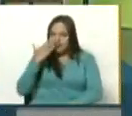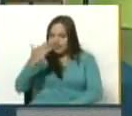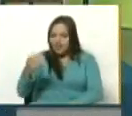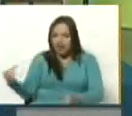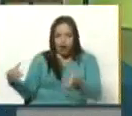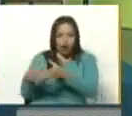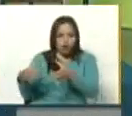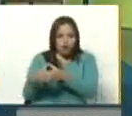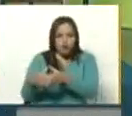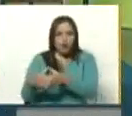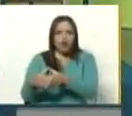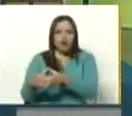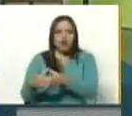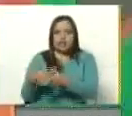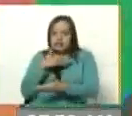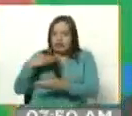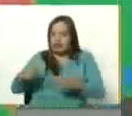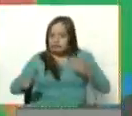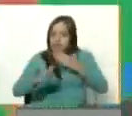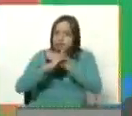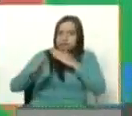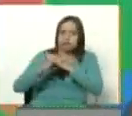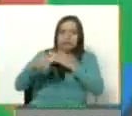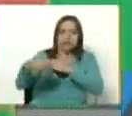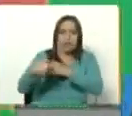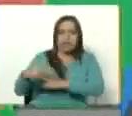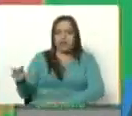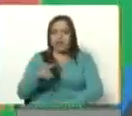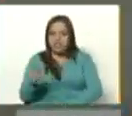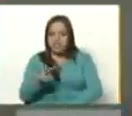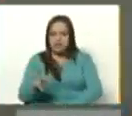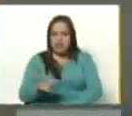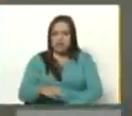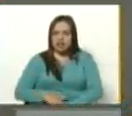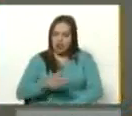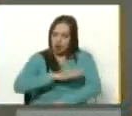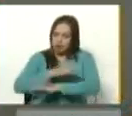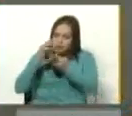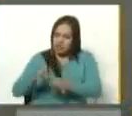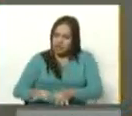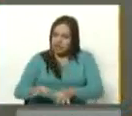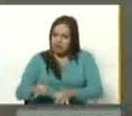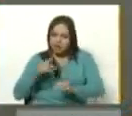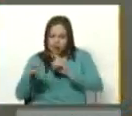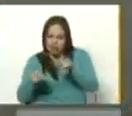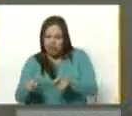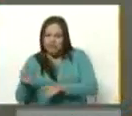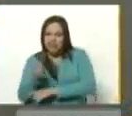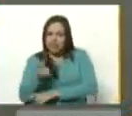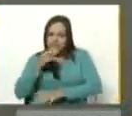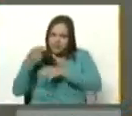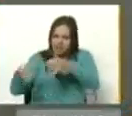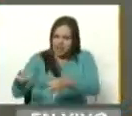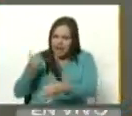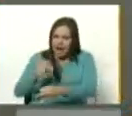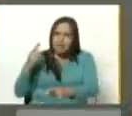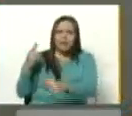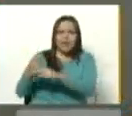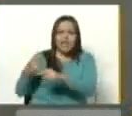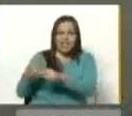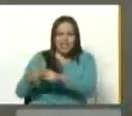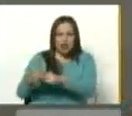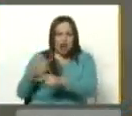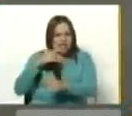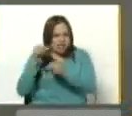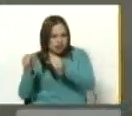estas medidas coercitivas unilaterales, uno siempre se pregunta, ¿es Venezuela realmente una amenaza inusual y extraordinaria a la